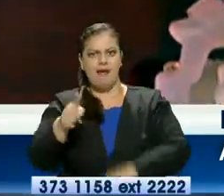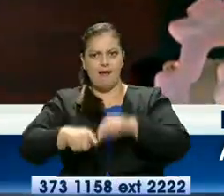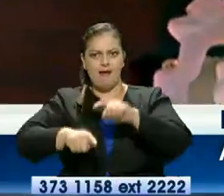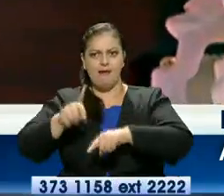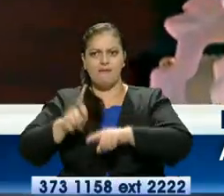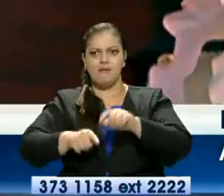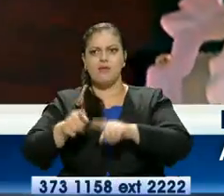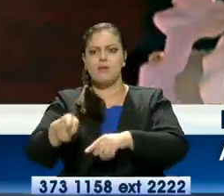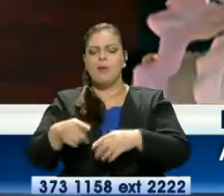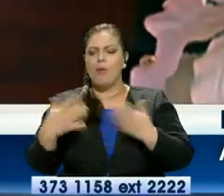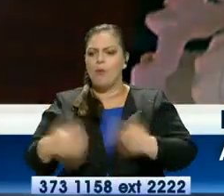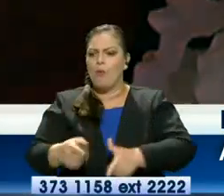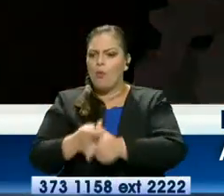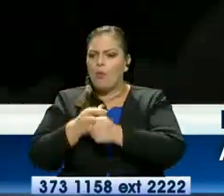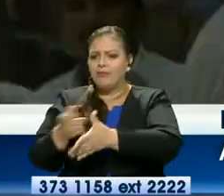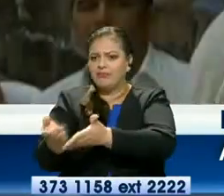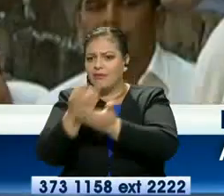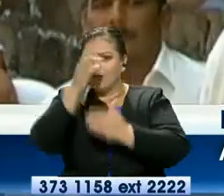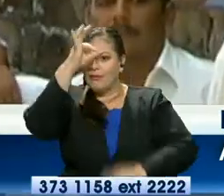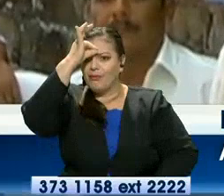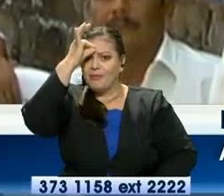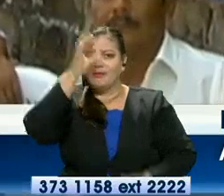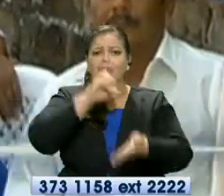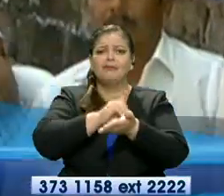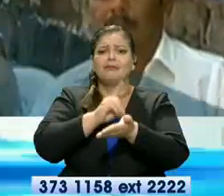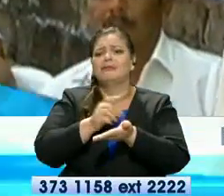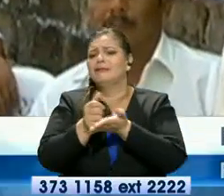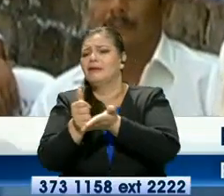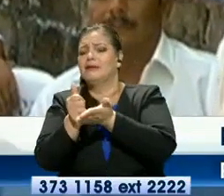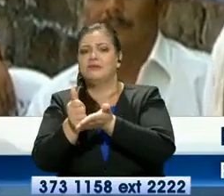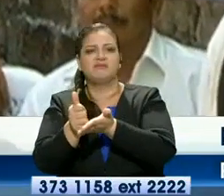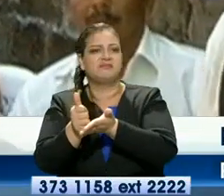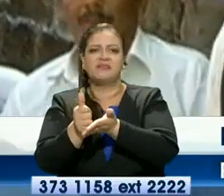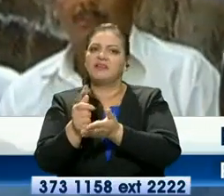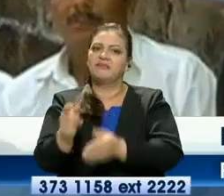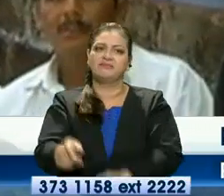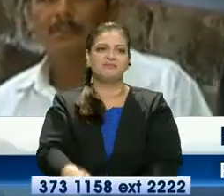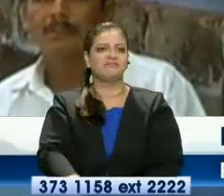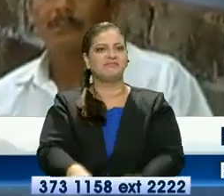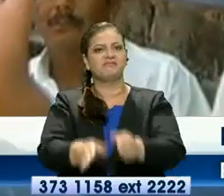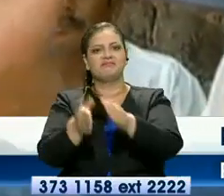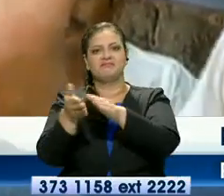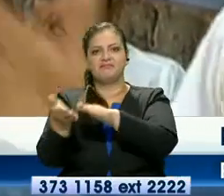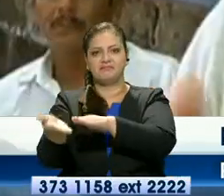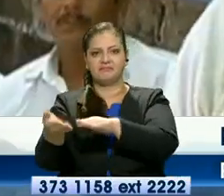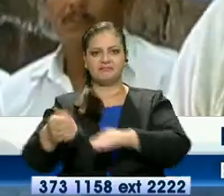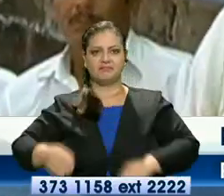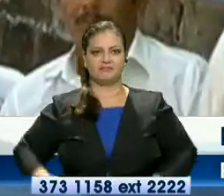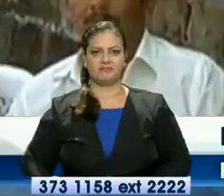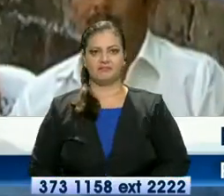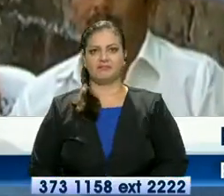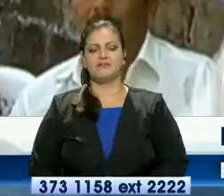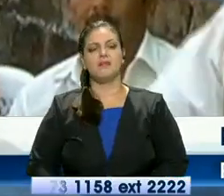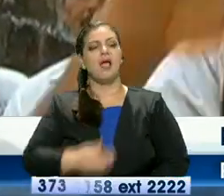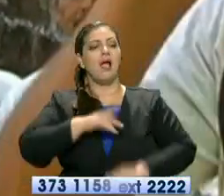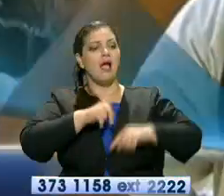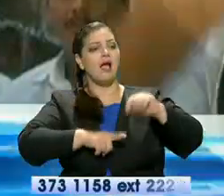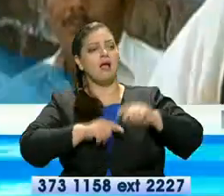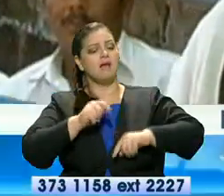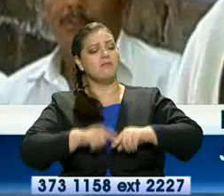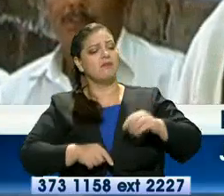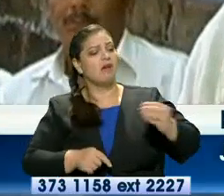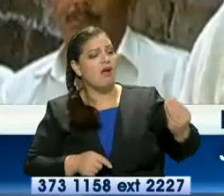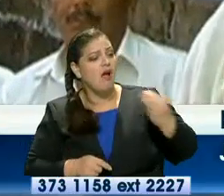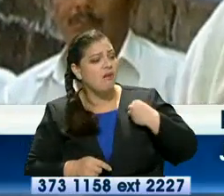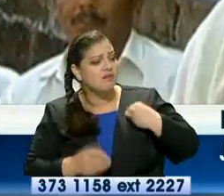confirmaron su deceso. Y viéndolo en el hecho de que estaba mío. Ahí me dice un amigo que espere la autoridad, que espere que la autoridad,